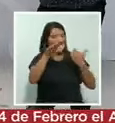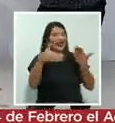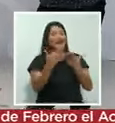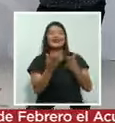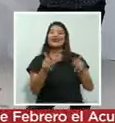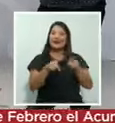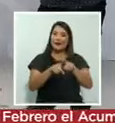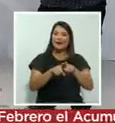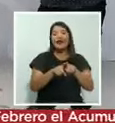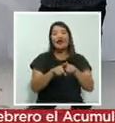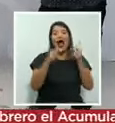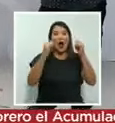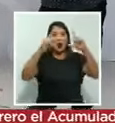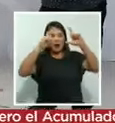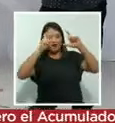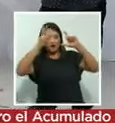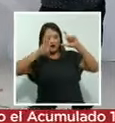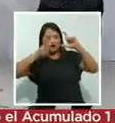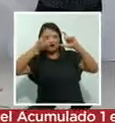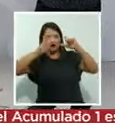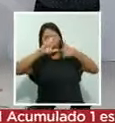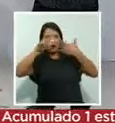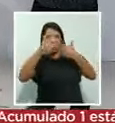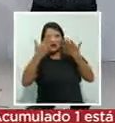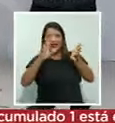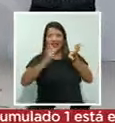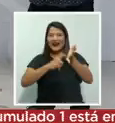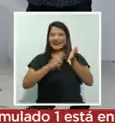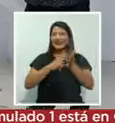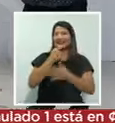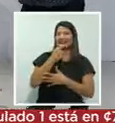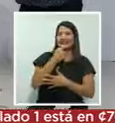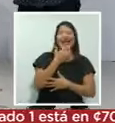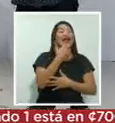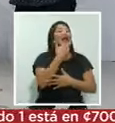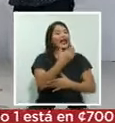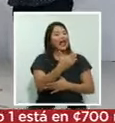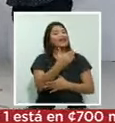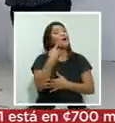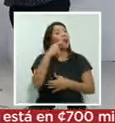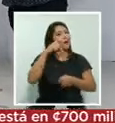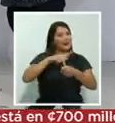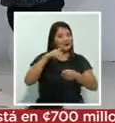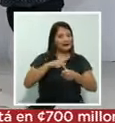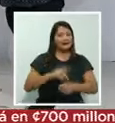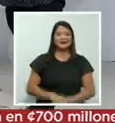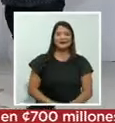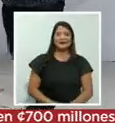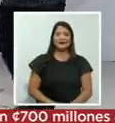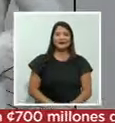Ahí están grabando, lo dejaron todo registrado ya. Muy bien. Muchas gracias, don Gonzalo, por participar.